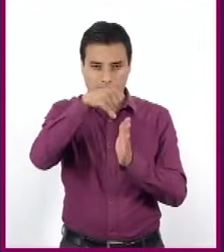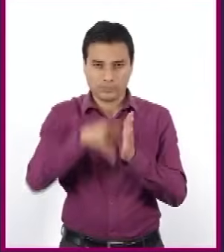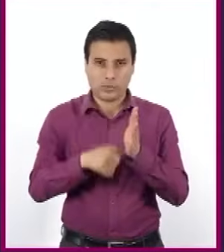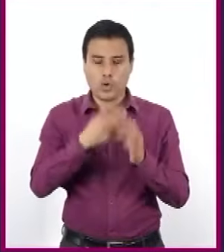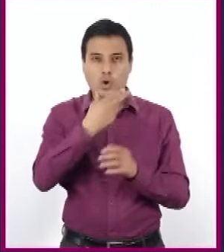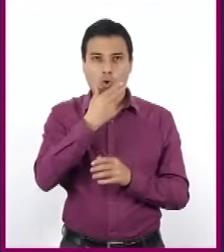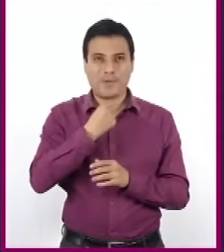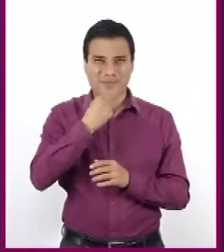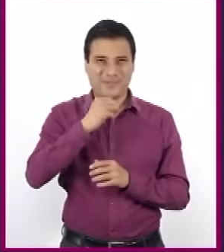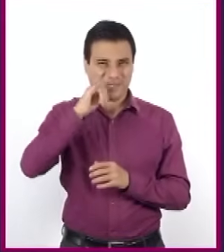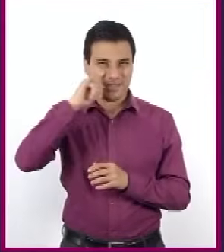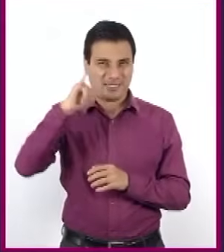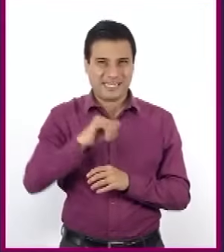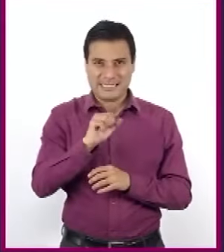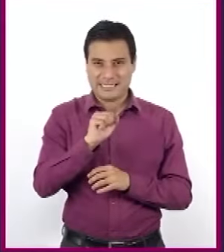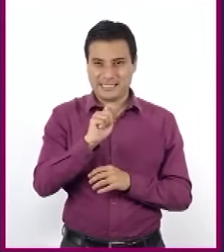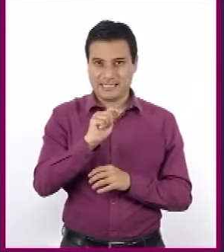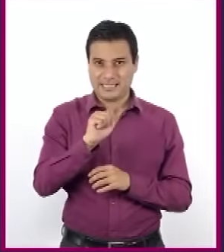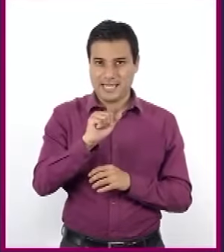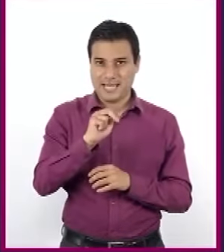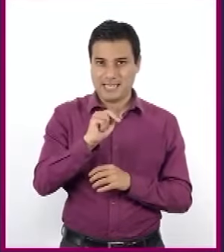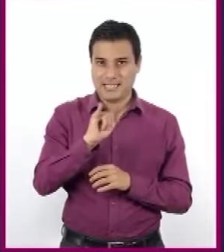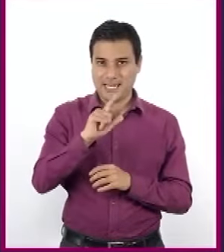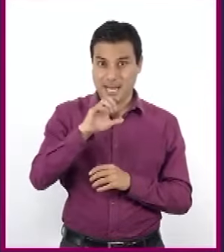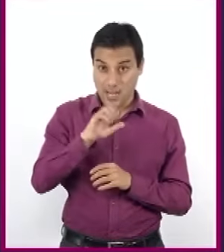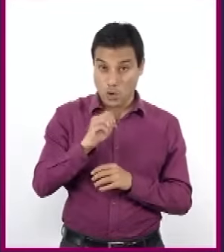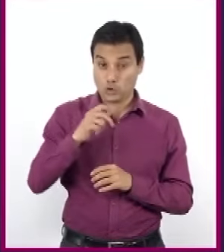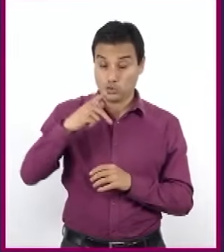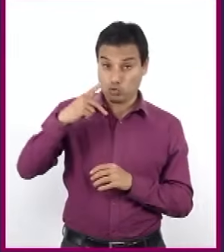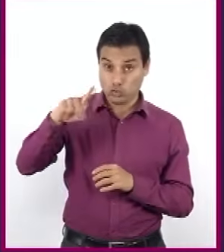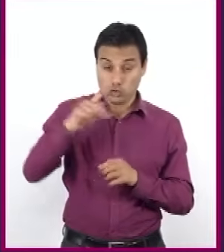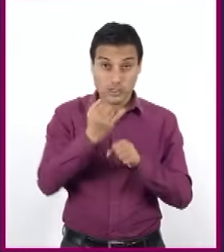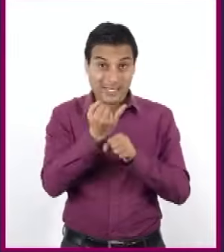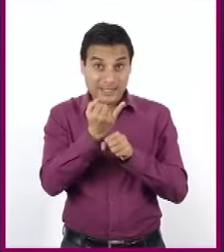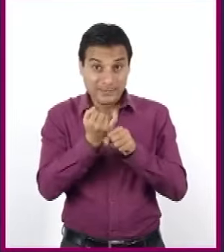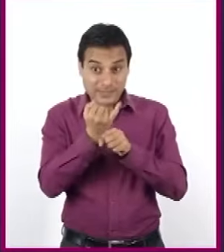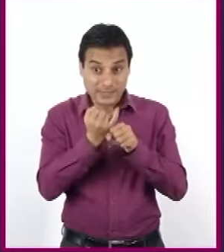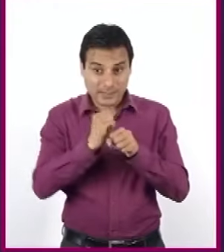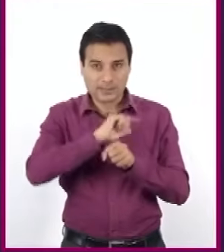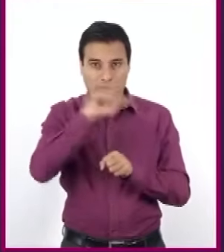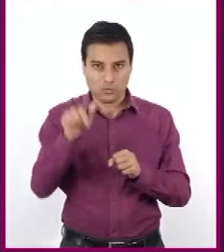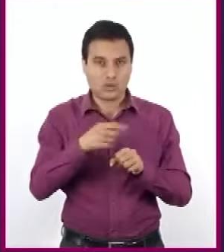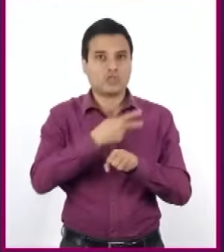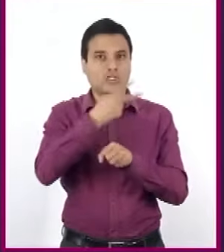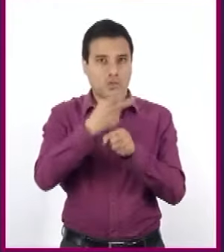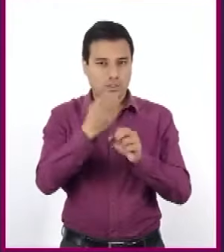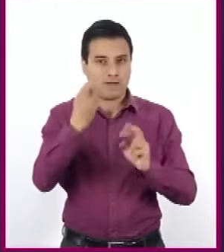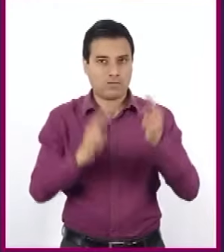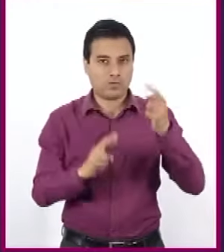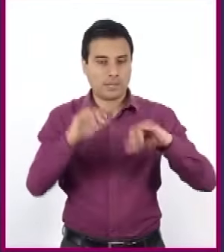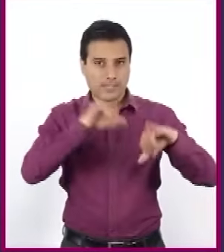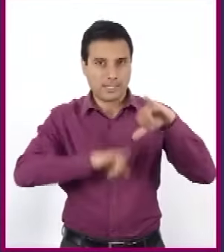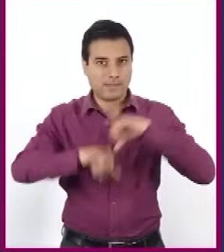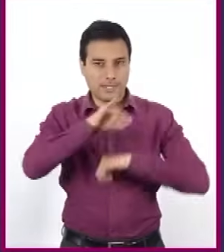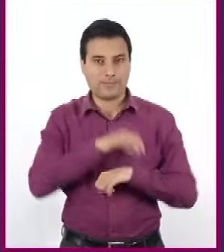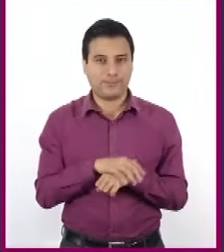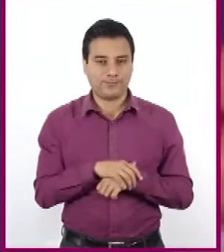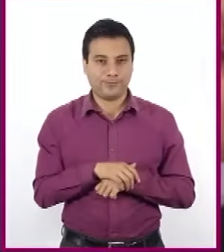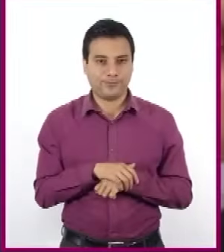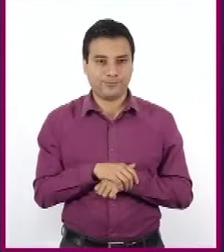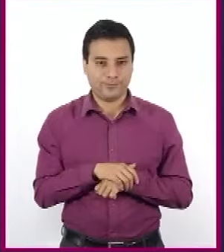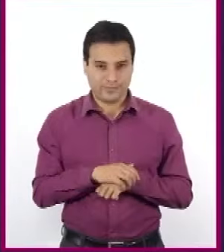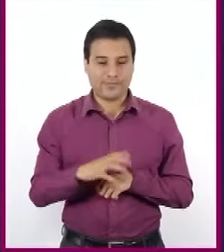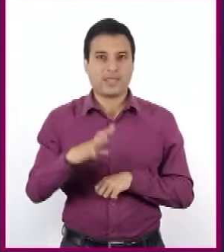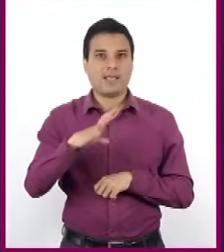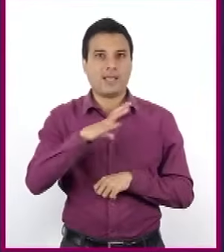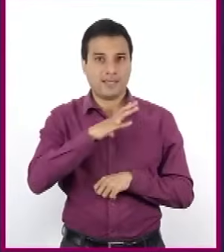italiano Stanislao Cannizzaro contribuyó a la consolidación de la segunda revolución de la química, la construcción de